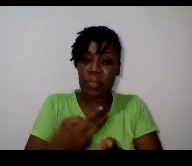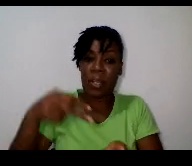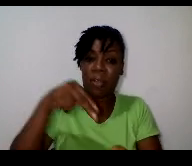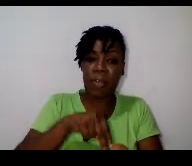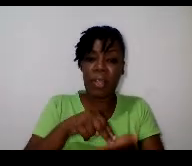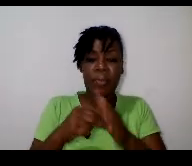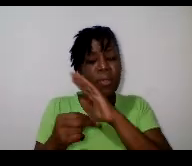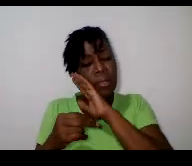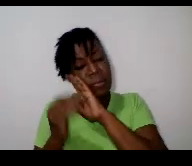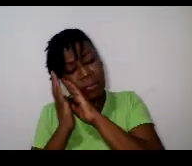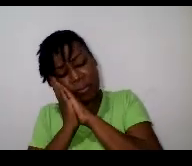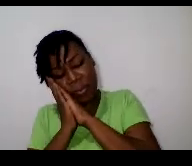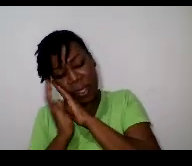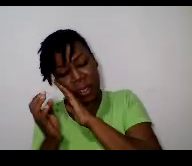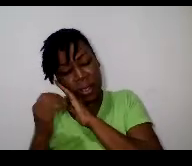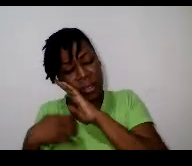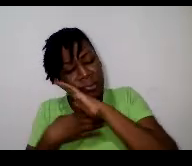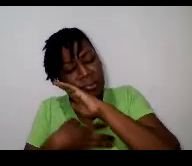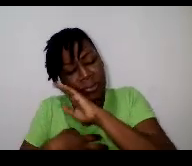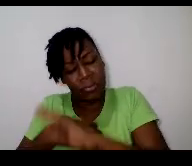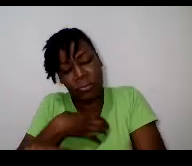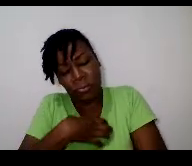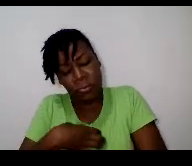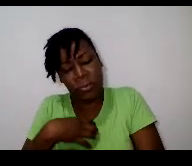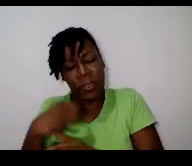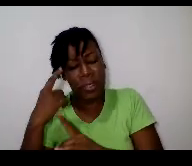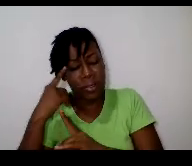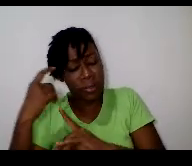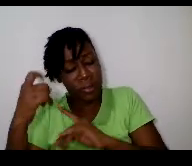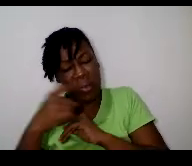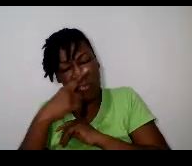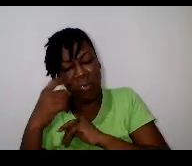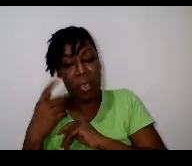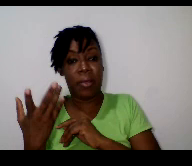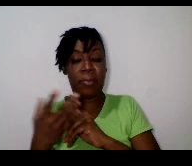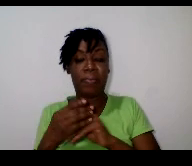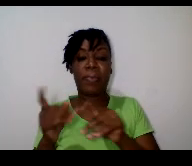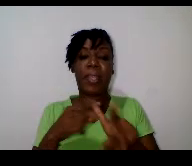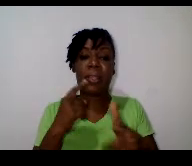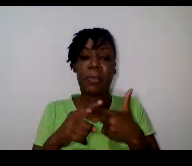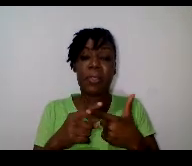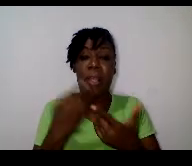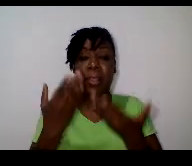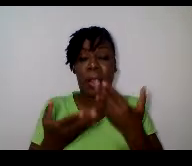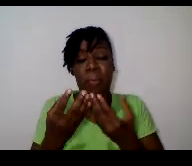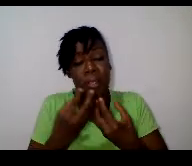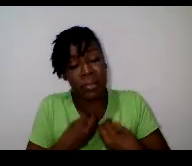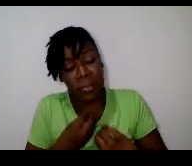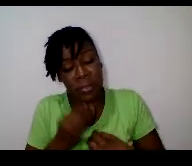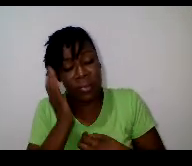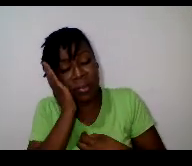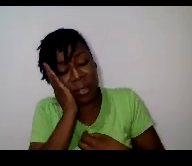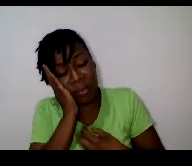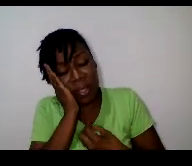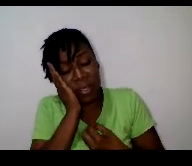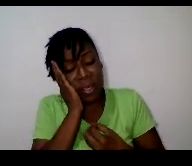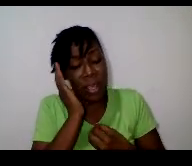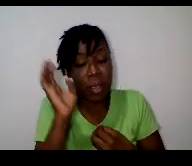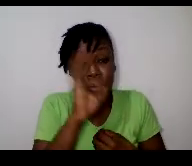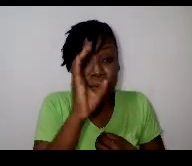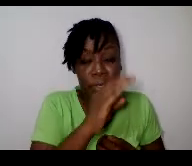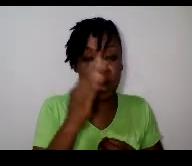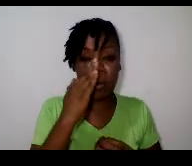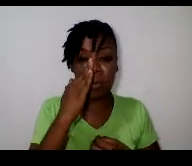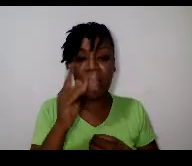una etapa en la que es normal que le den, o se levanta por temores y tal vez quiera los papitas para los papás cercas, eso no afecta